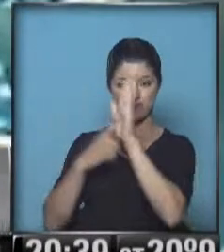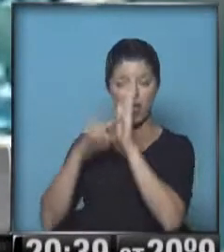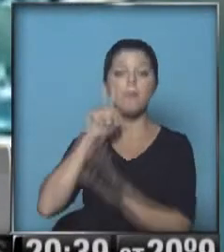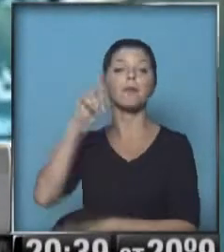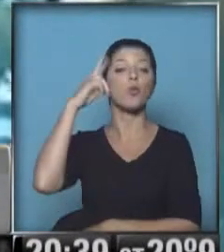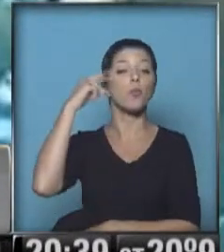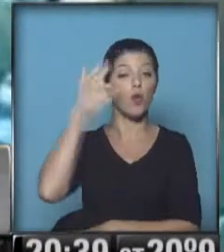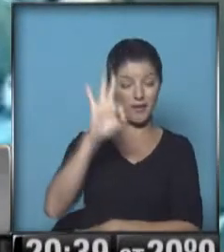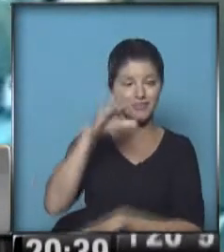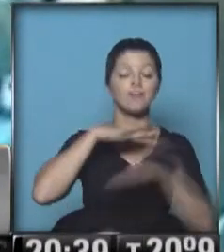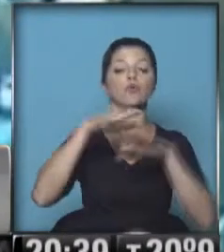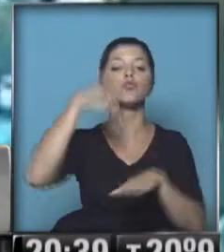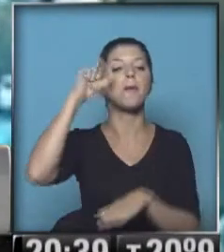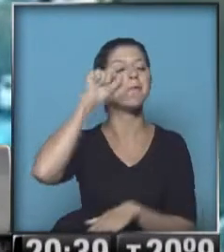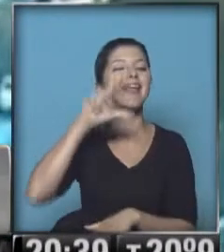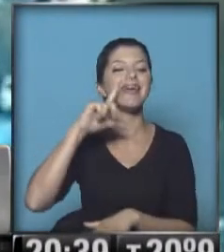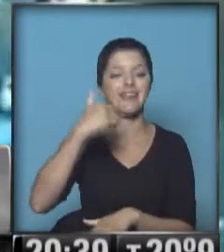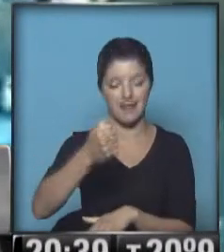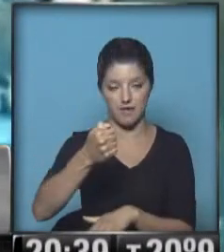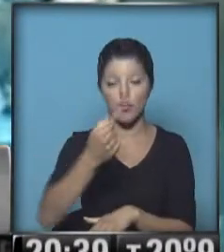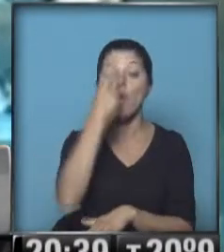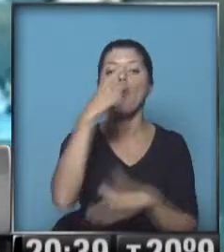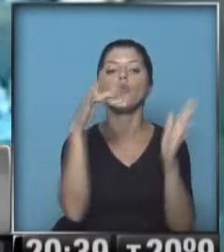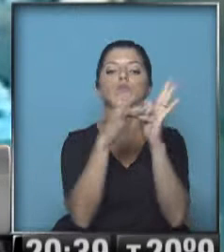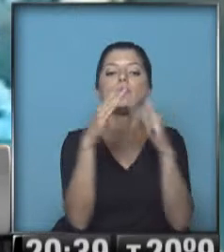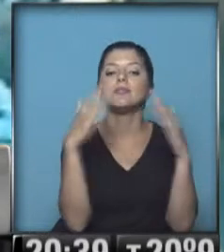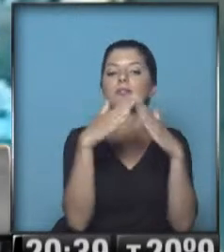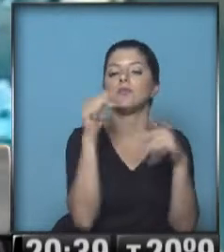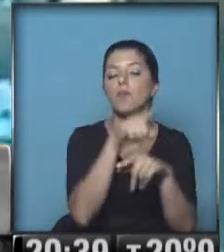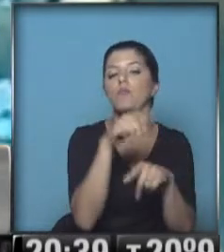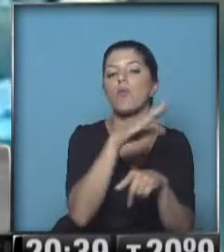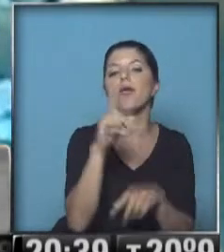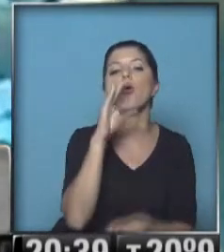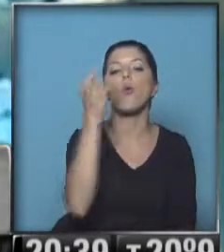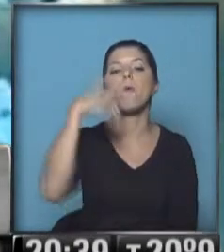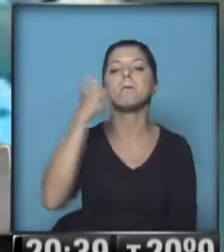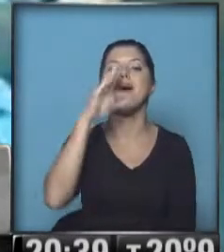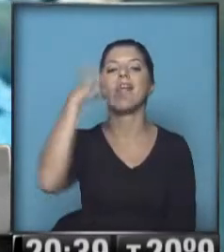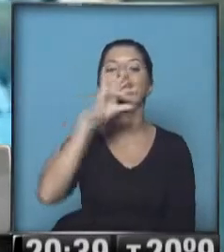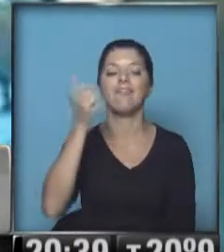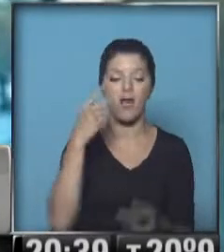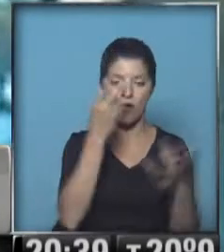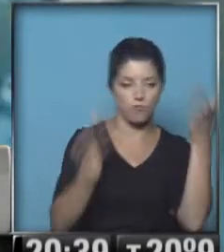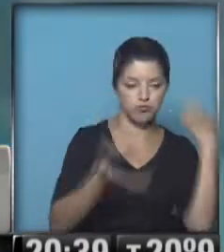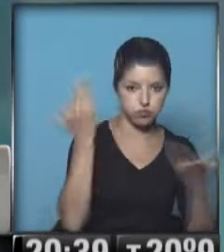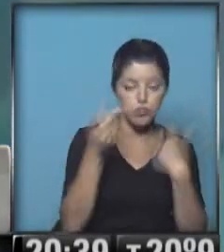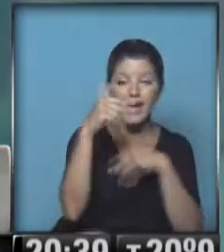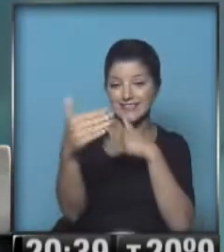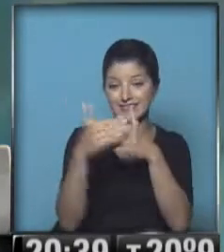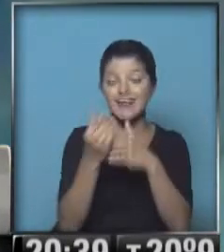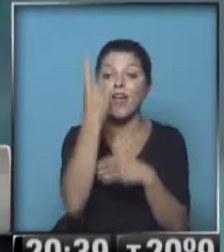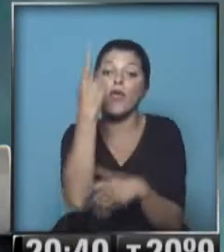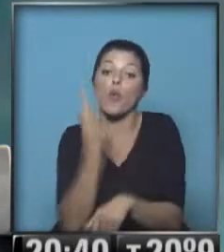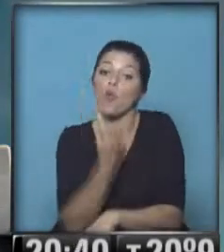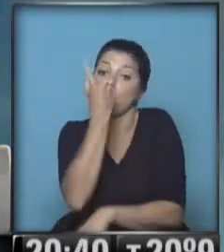Causa Melina Romero. Allanaron un templo Umbanda. Se trata de un inmueble ubicado cerca de la vivienda del único menor